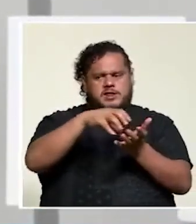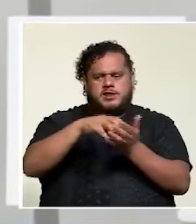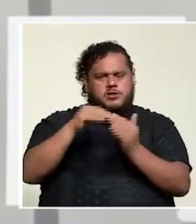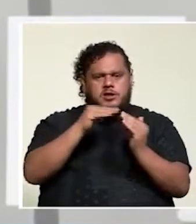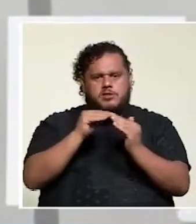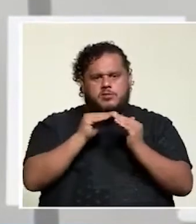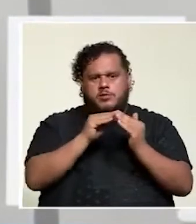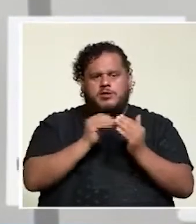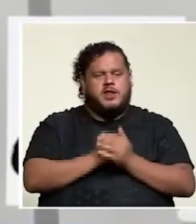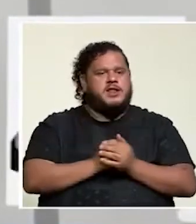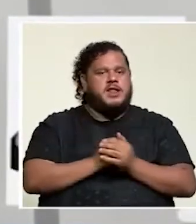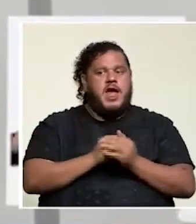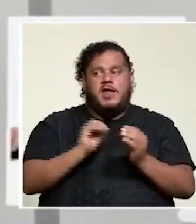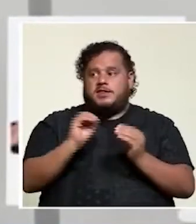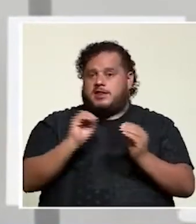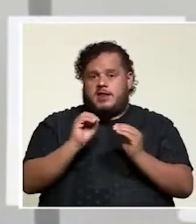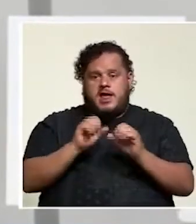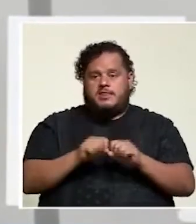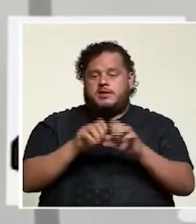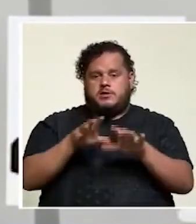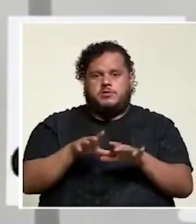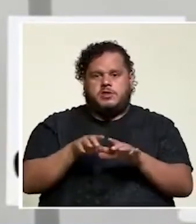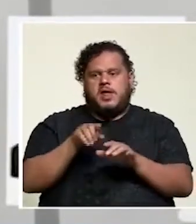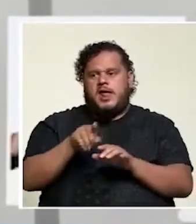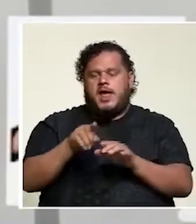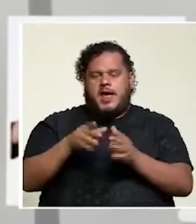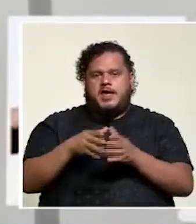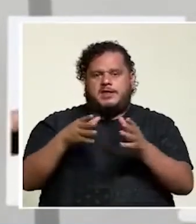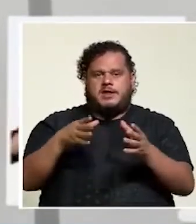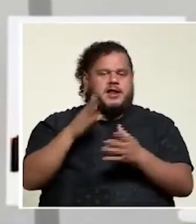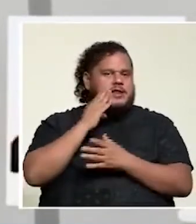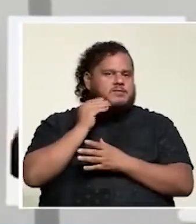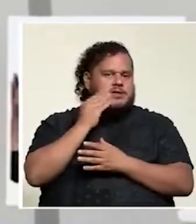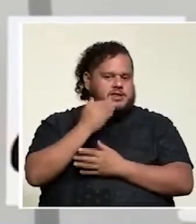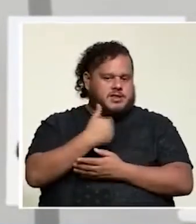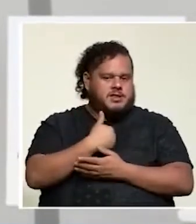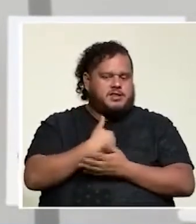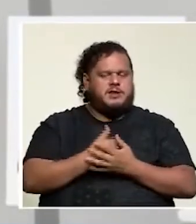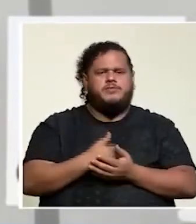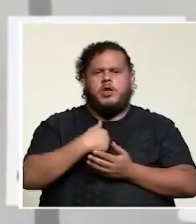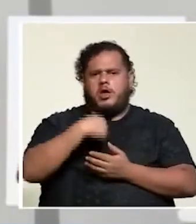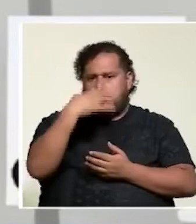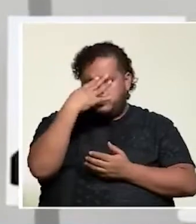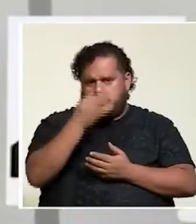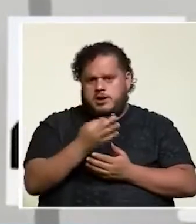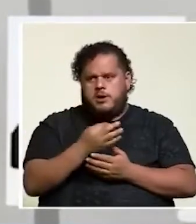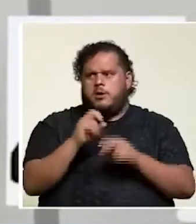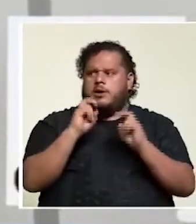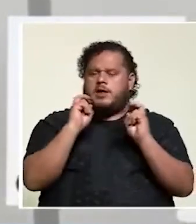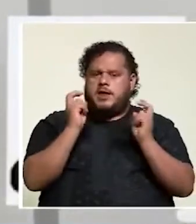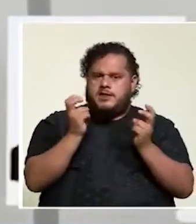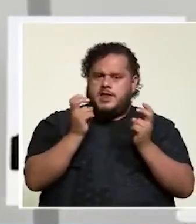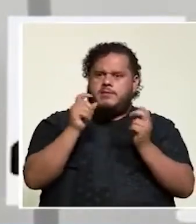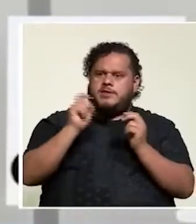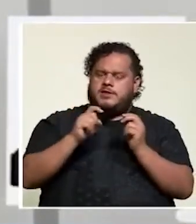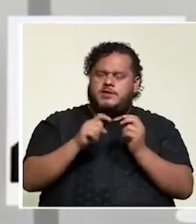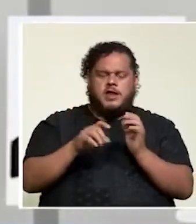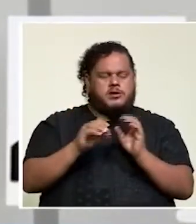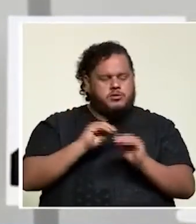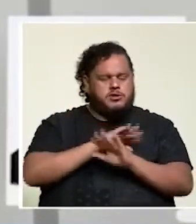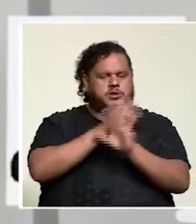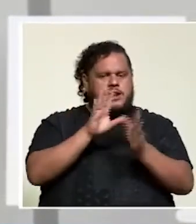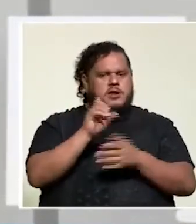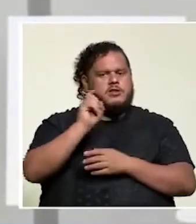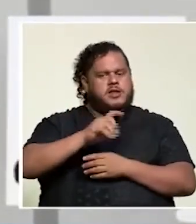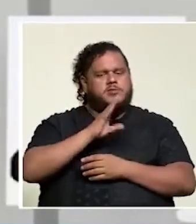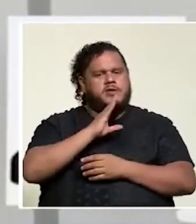poblacionales sin renunciar de manera alguna a esa gran experiencia que tienen. Yo creo que hay temas necesarios, por supuesto, y tenemos que